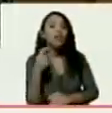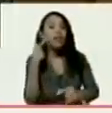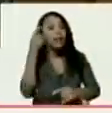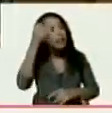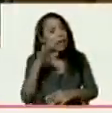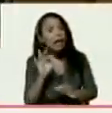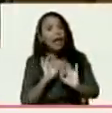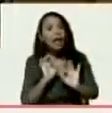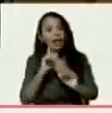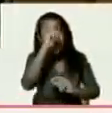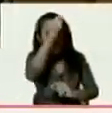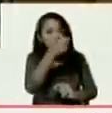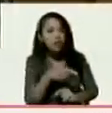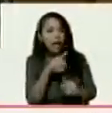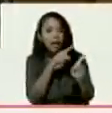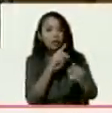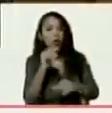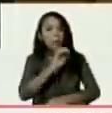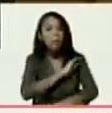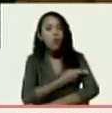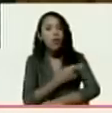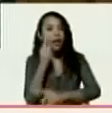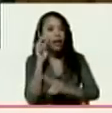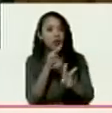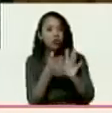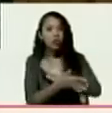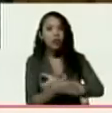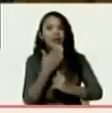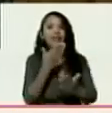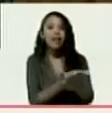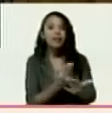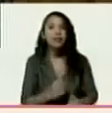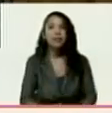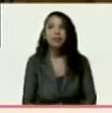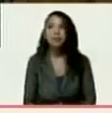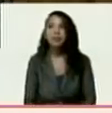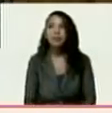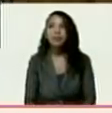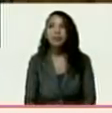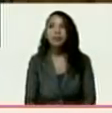tienen que reconocer al resto de los poderes. Gracias, Luis.